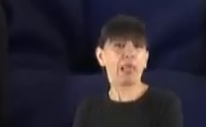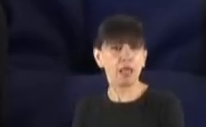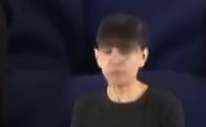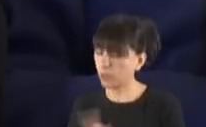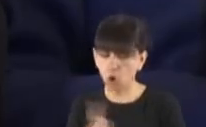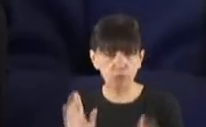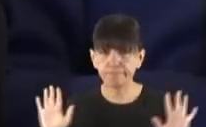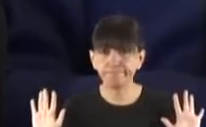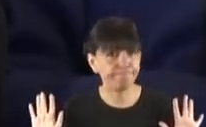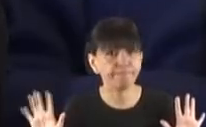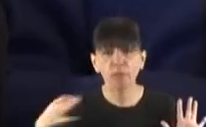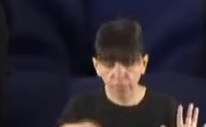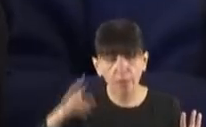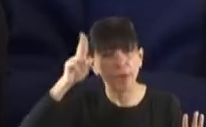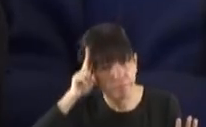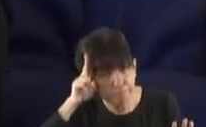Del mismo modo.